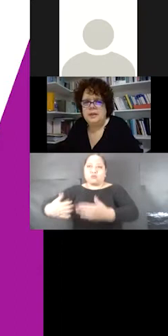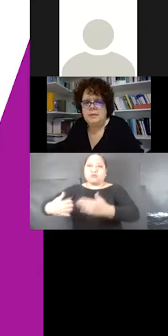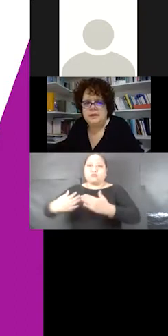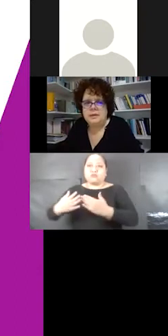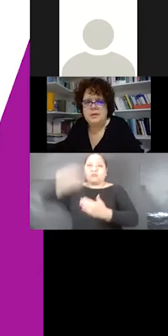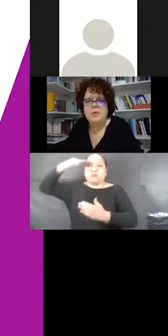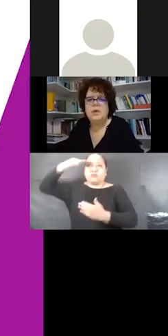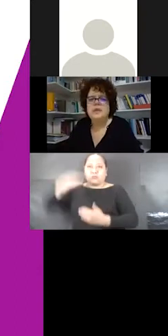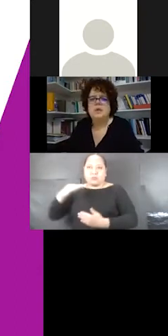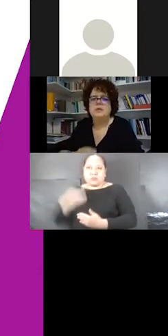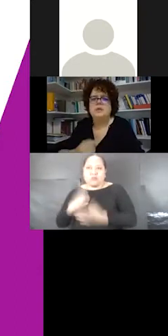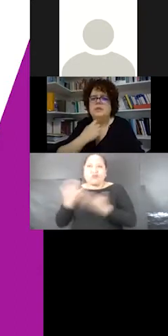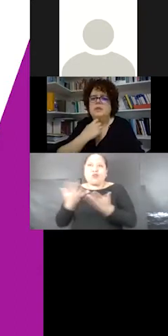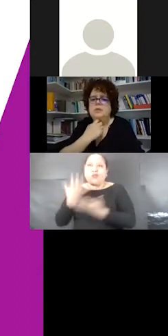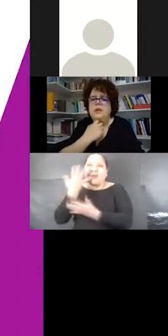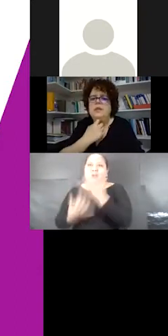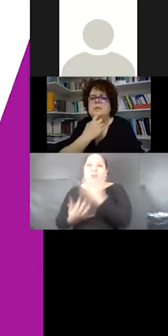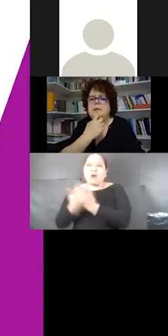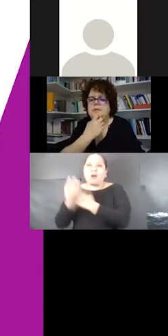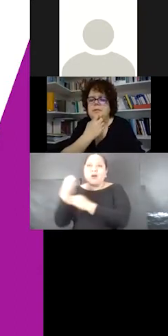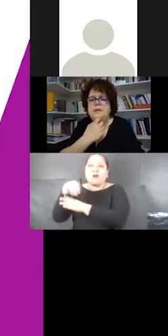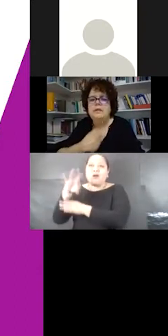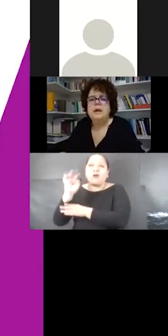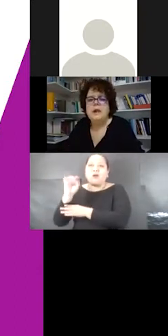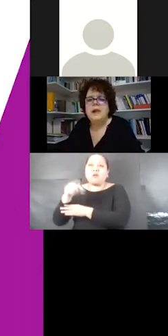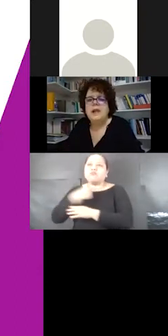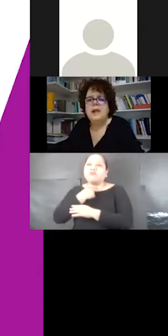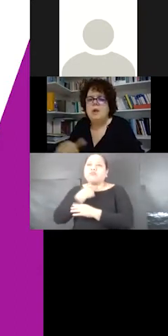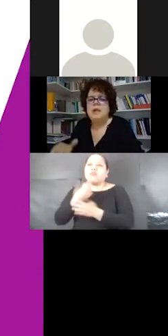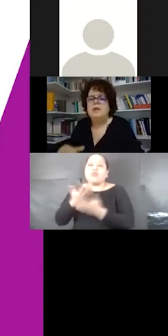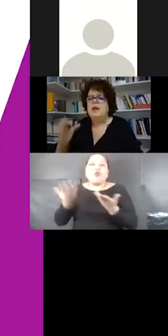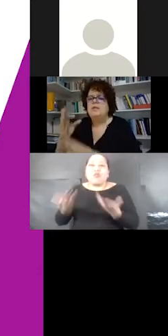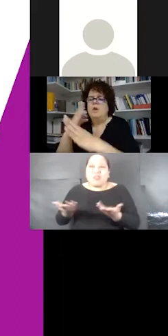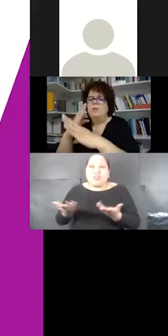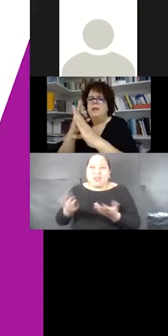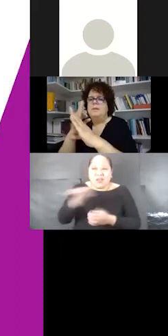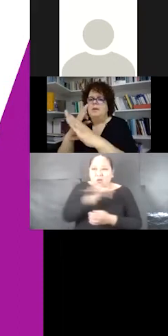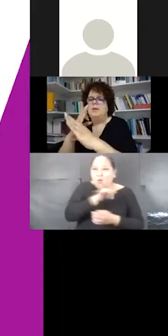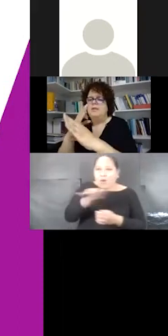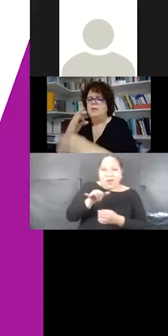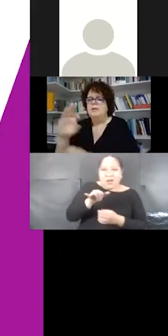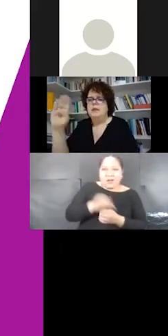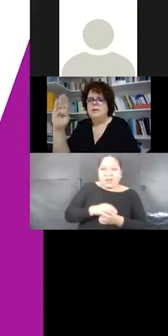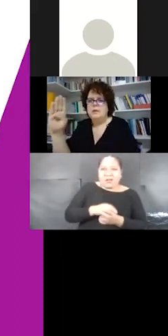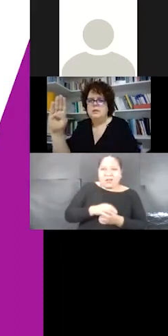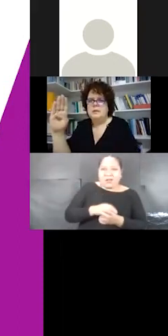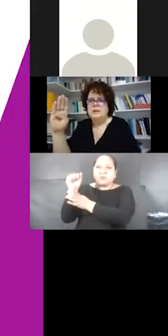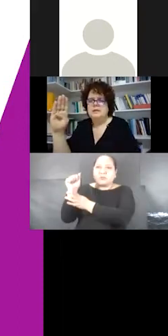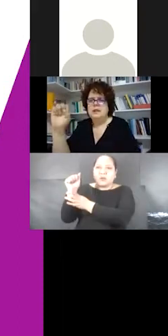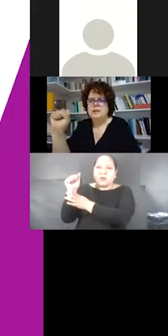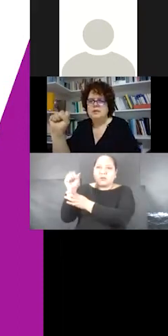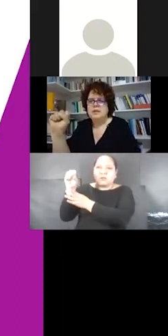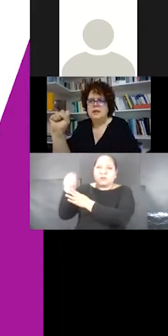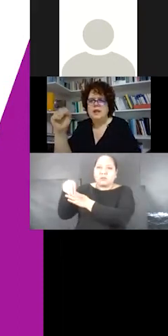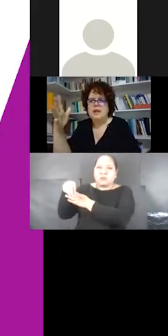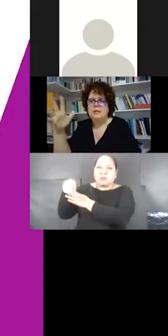ponen las manos? ¿No? Modo de articulación, si es gutural, si es para arriba. Igualito es la forma de la mano. ¿Qué forma? La mano está así, la